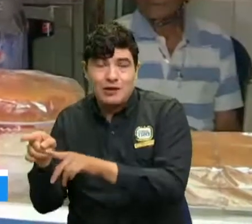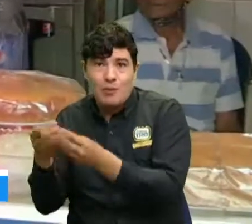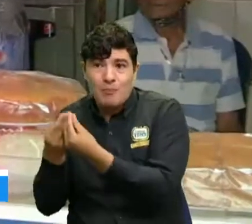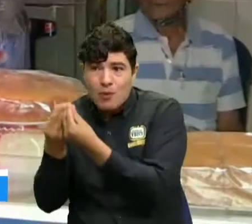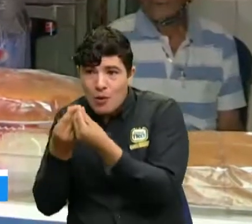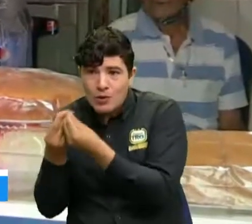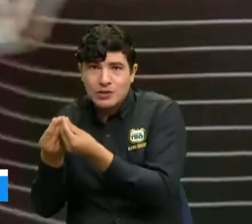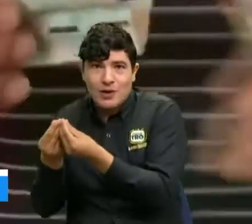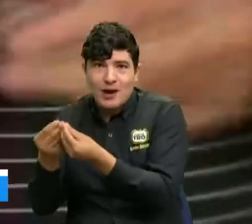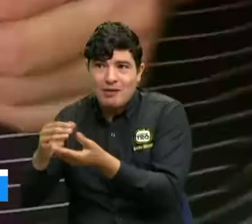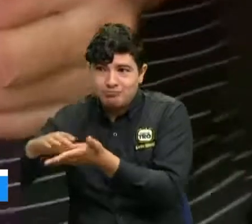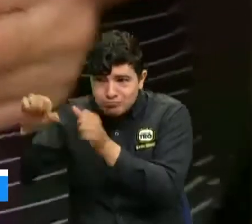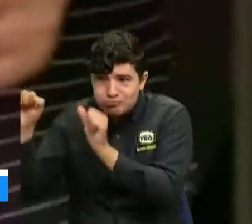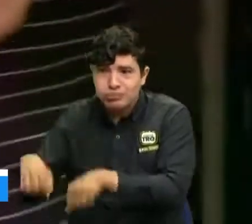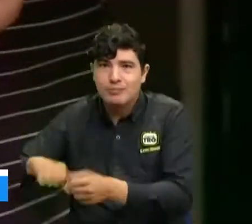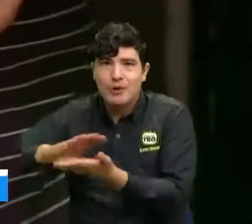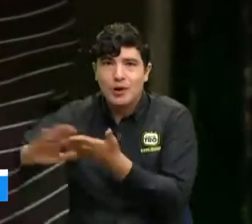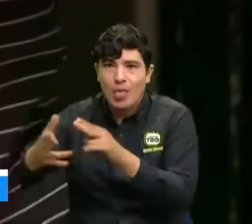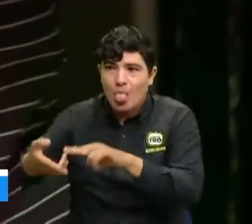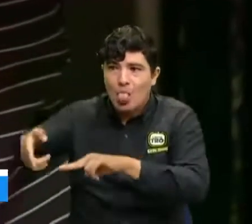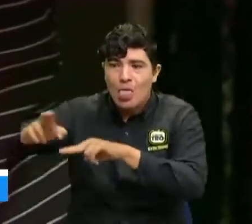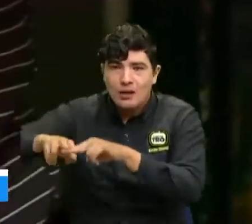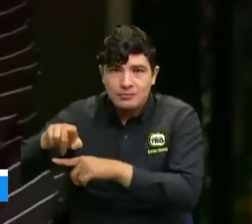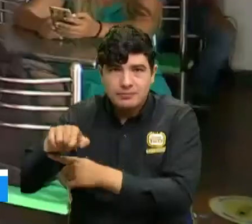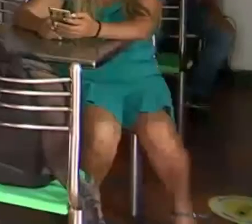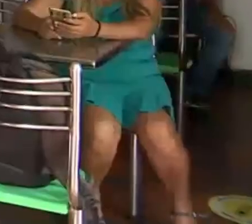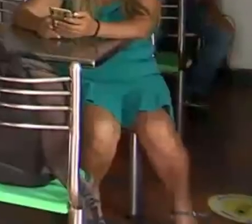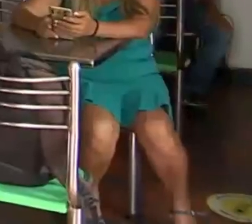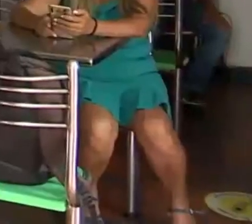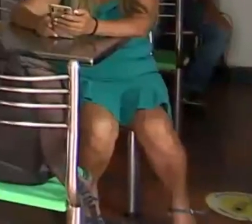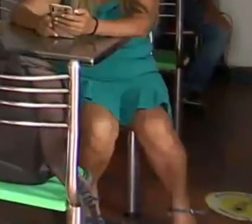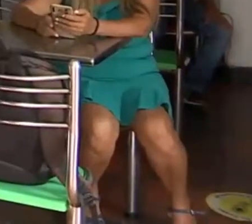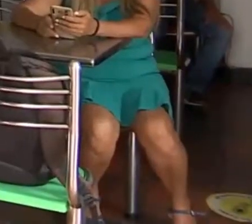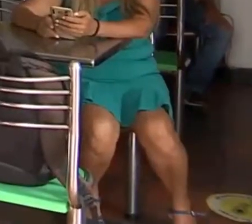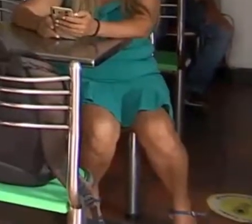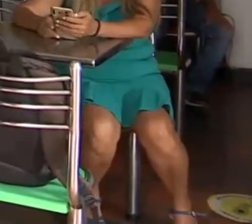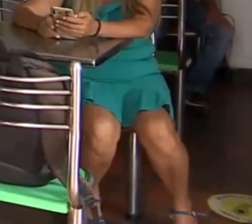hay 3.000 tenderos agremiados, pero más de 60.000 en el área metropolitana.